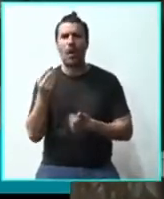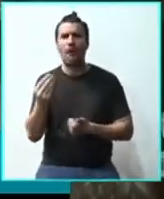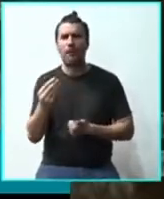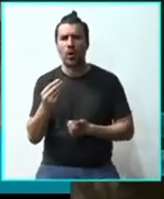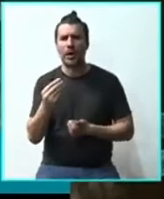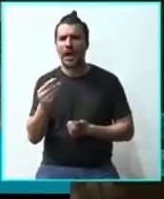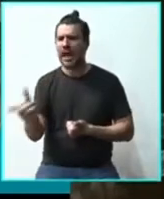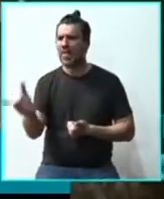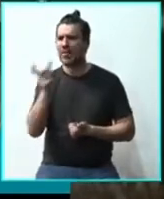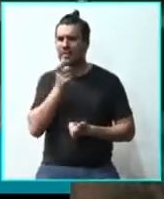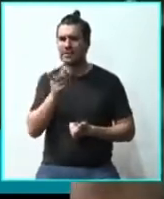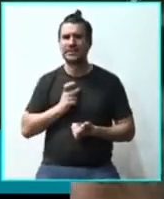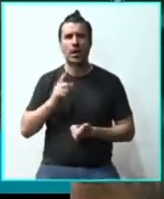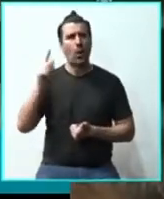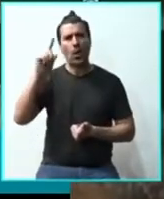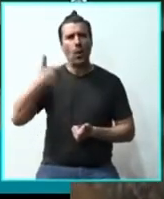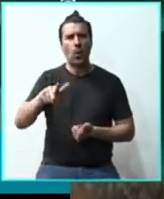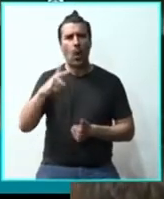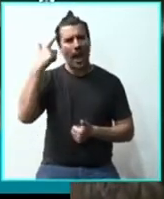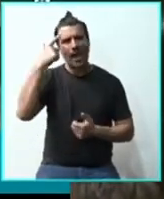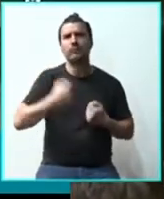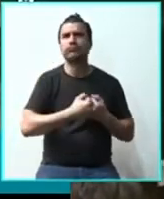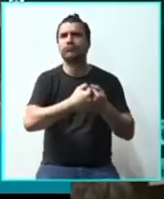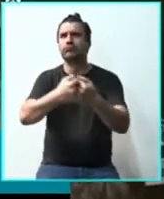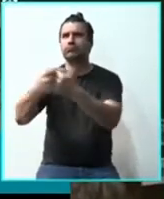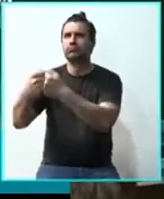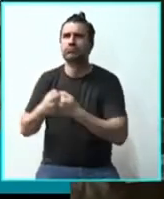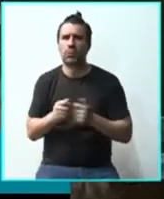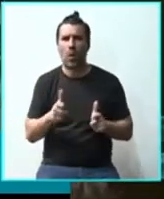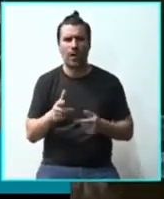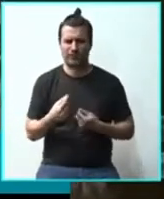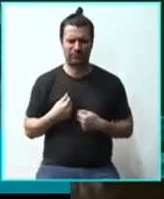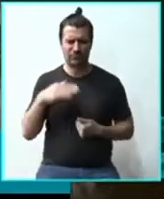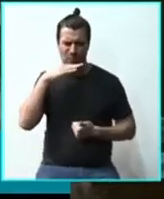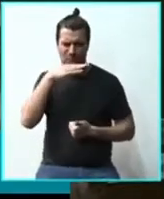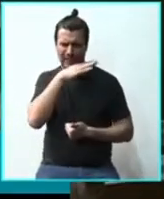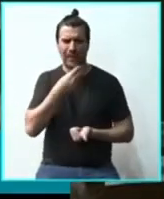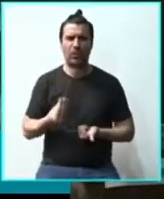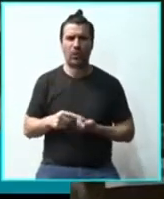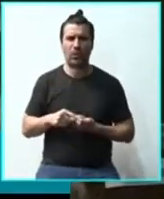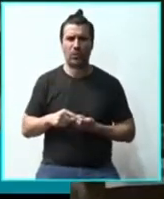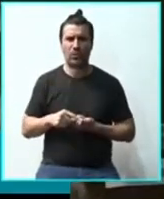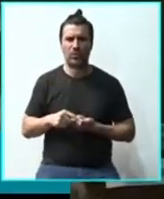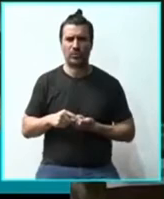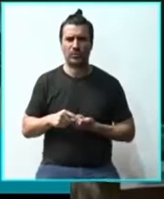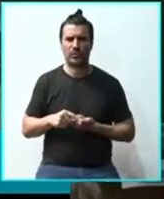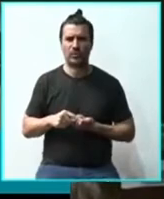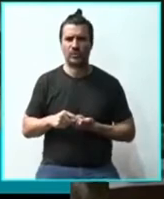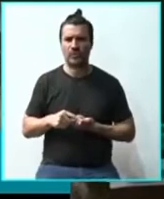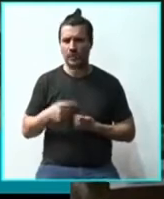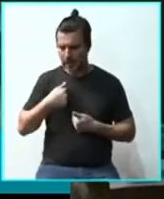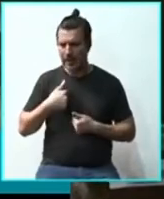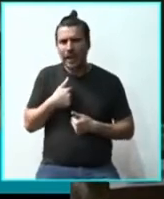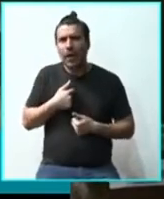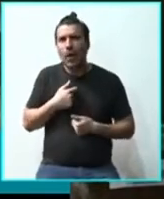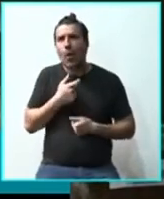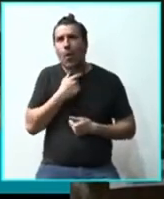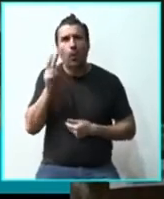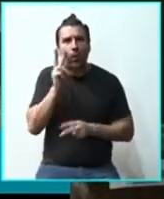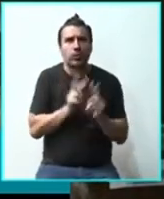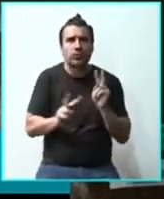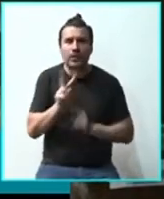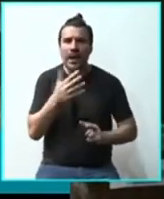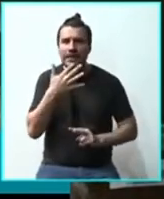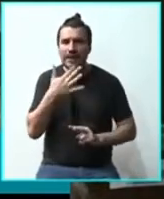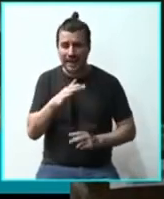consenso de una ley que presentaron ellos? Eso no lo entiendo, y no es chicana, porque somos gente que trata de entender. Si presentaron